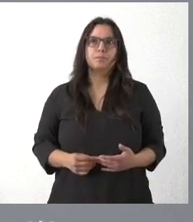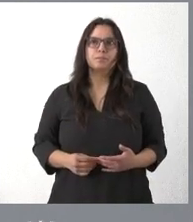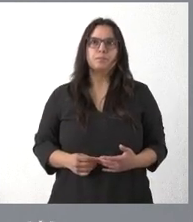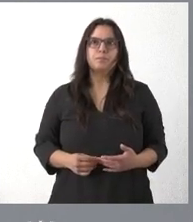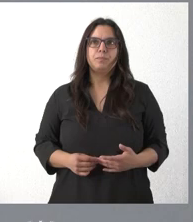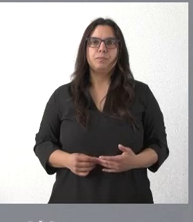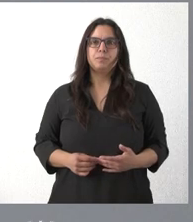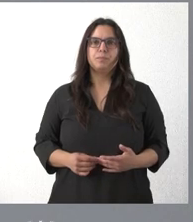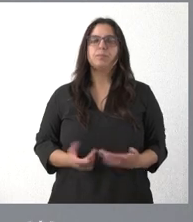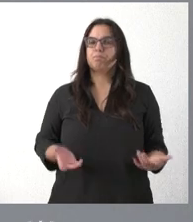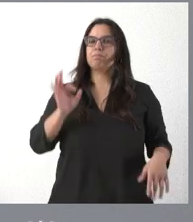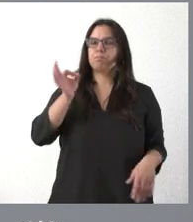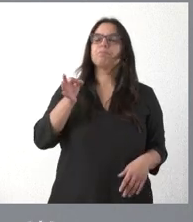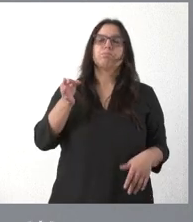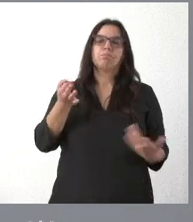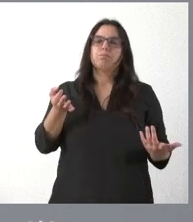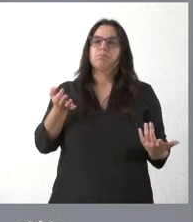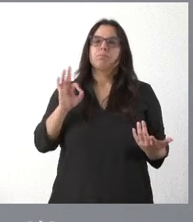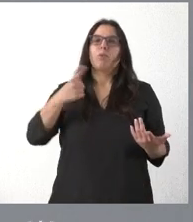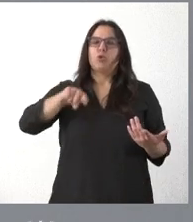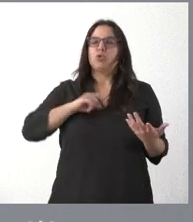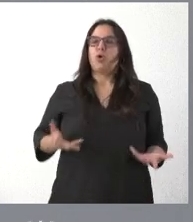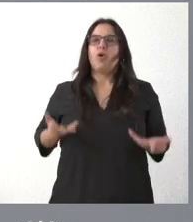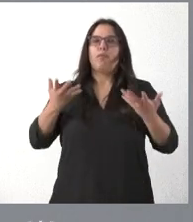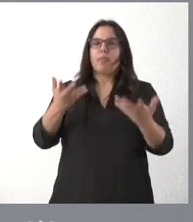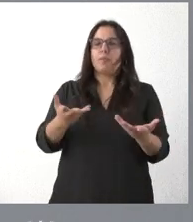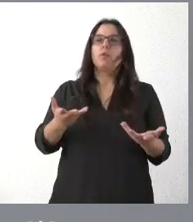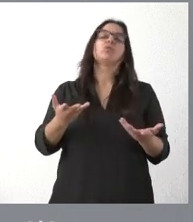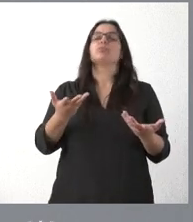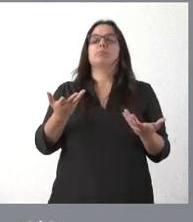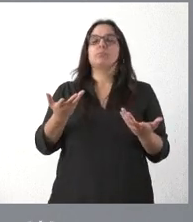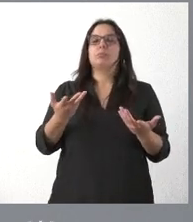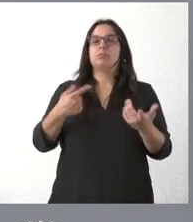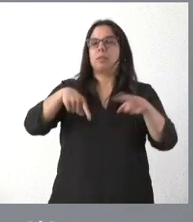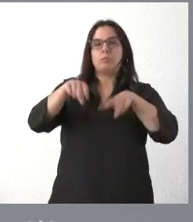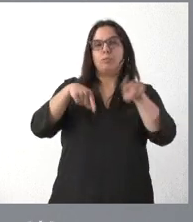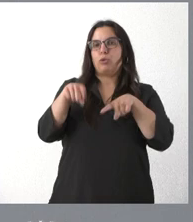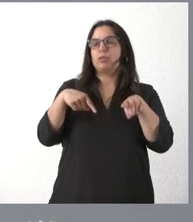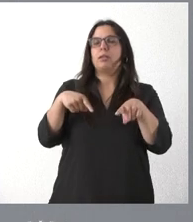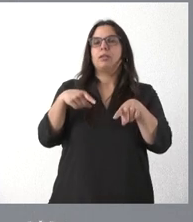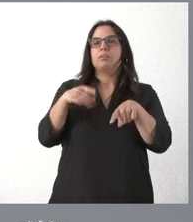efectivamente como les digo facilitamos el transporte a residentes en las entidades locales menores